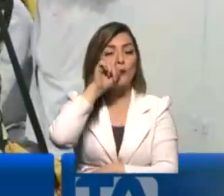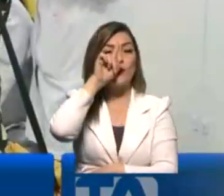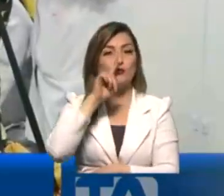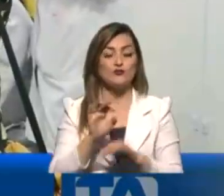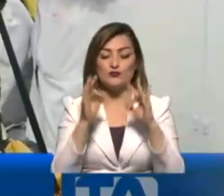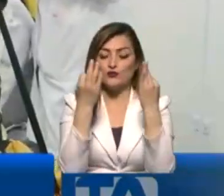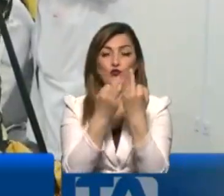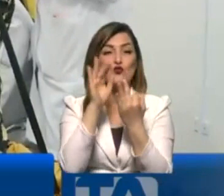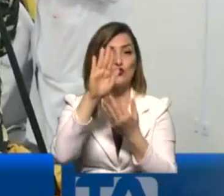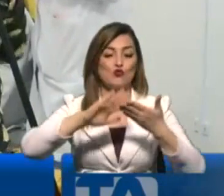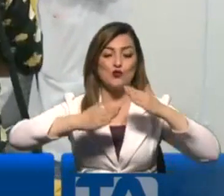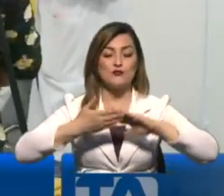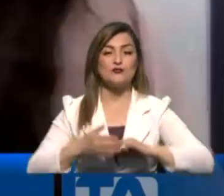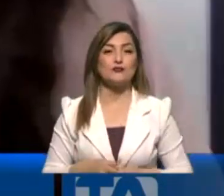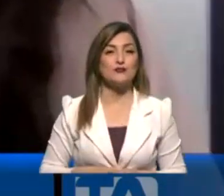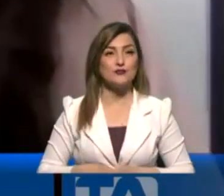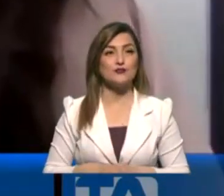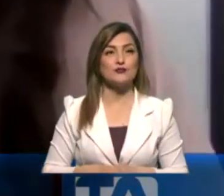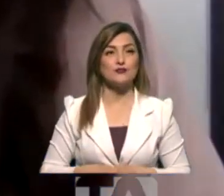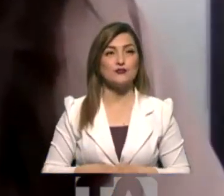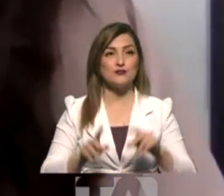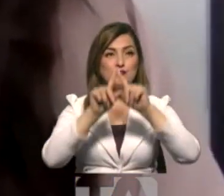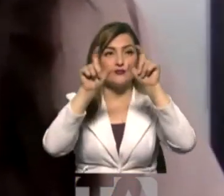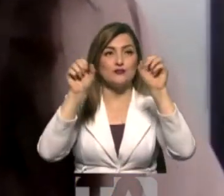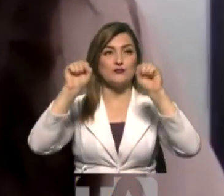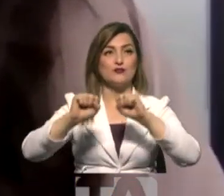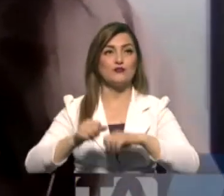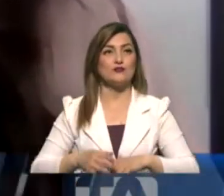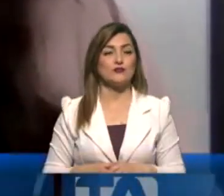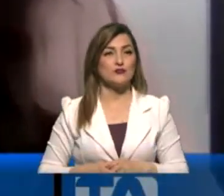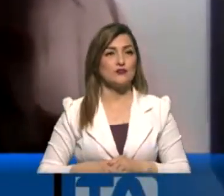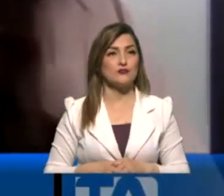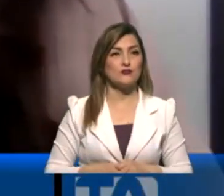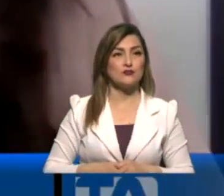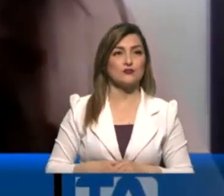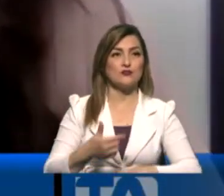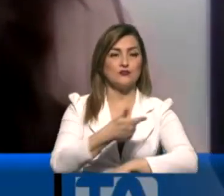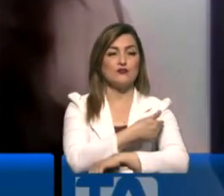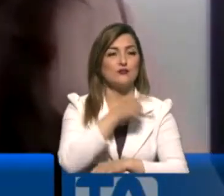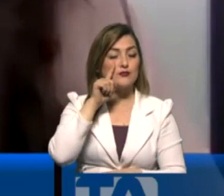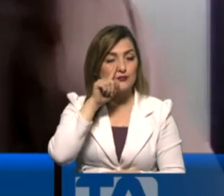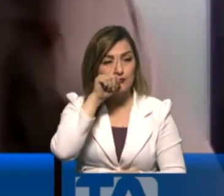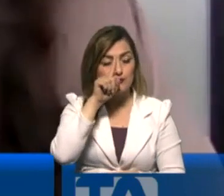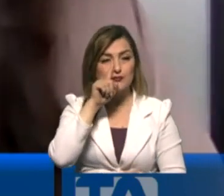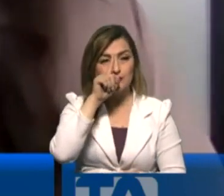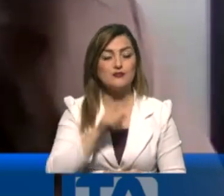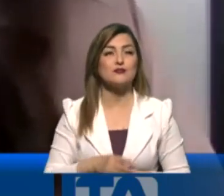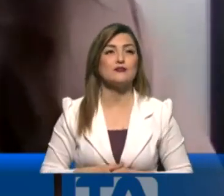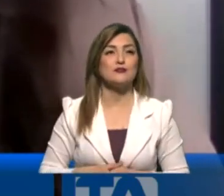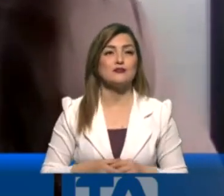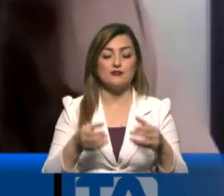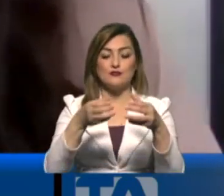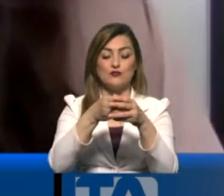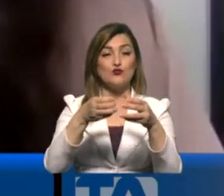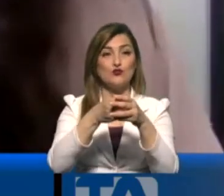las familias y los miembros de la comunidad. Todas las empresas puedan llegar a poder vacunar a sus empleados a través también de asociarse,